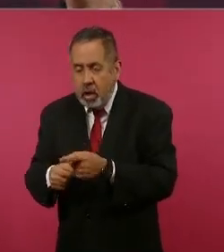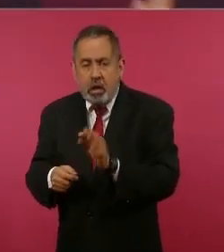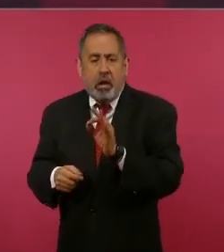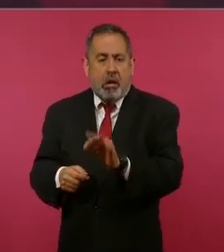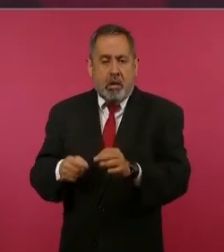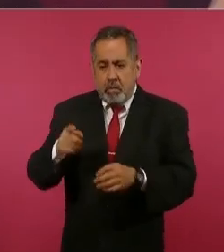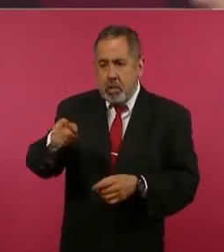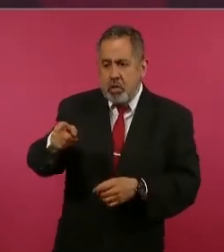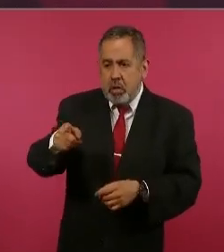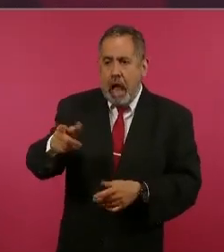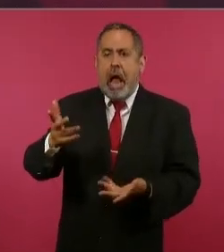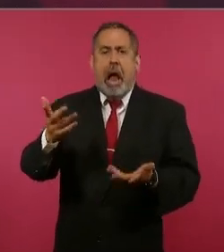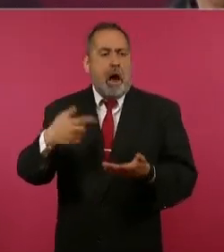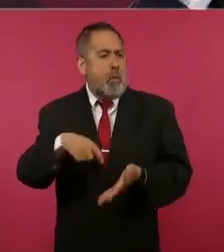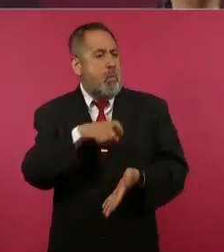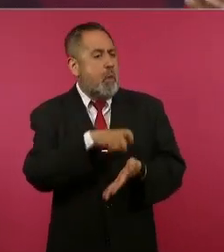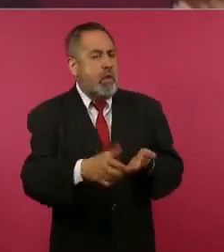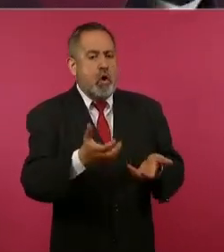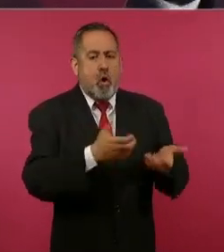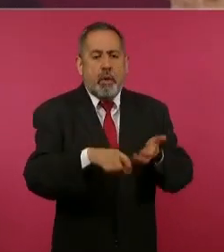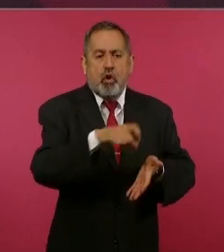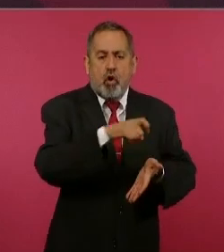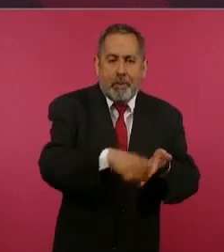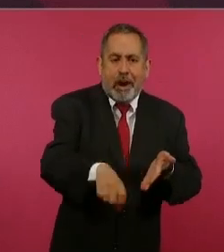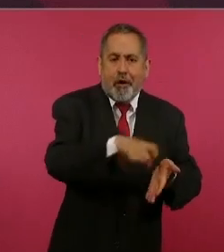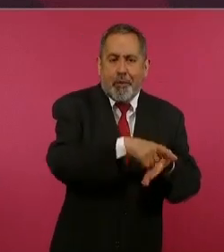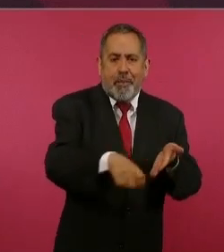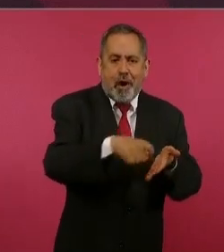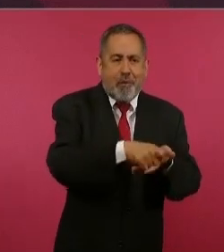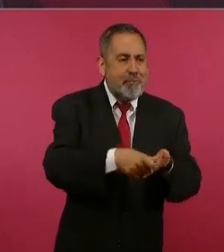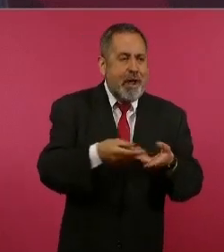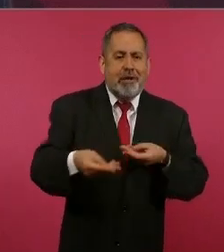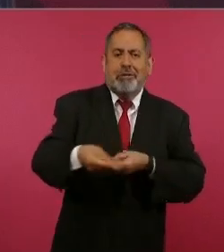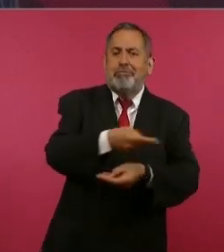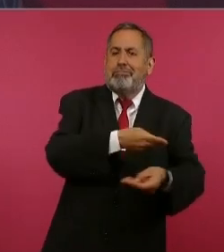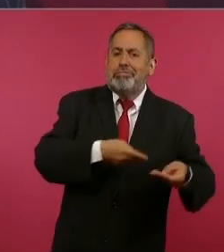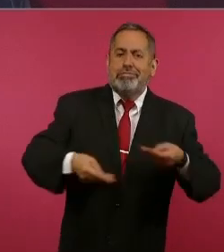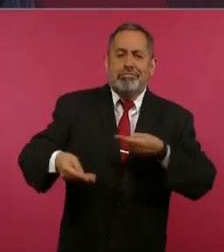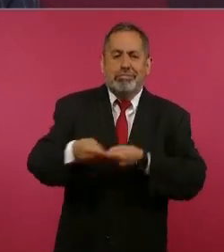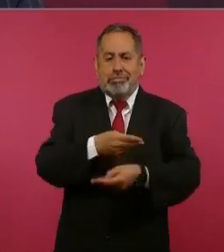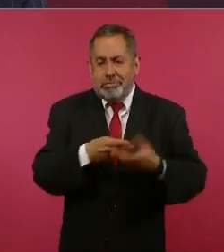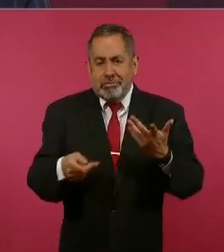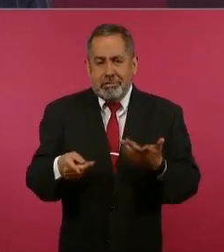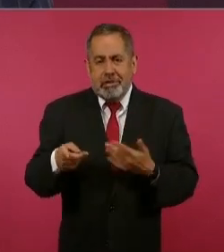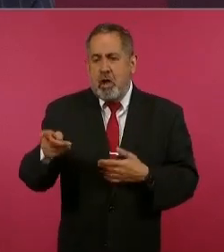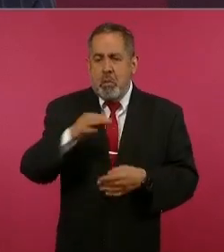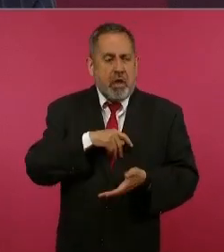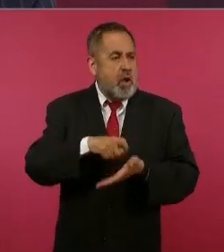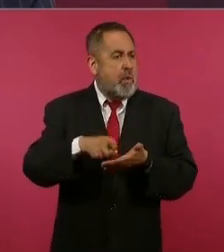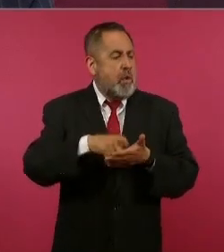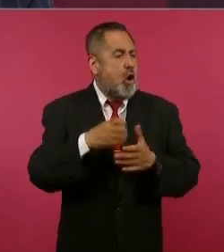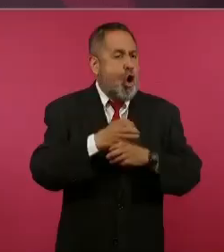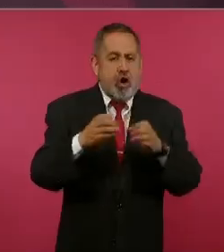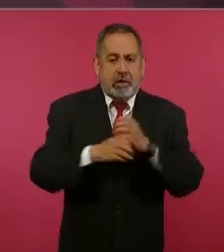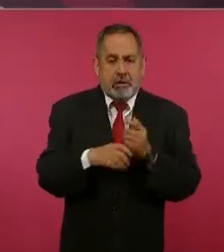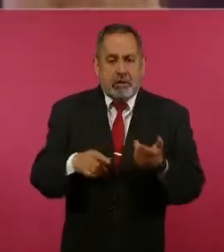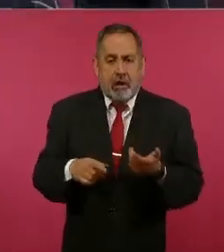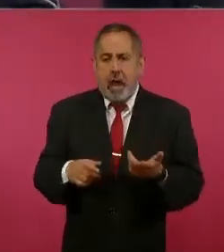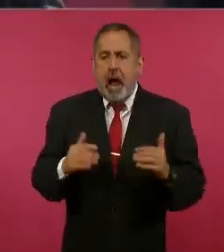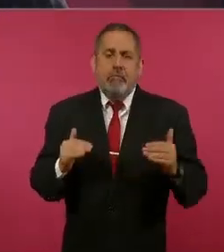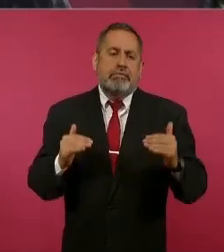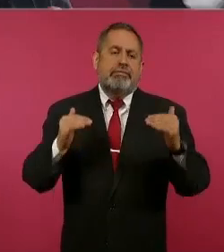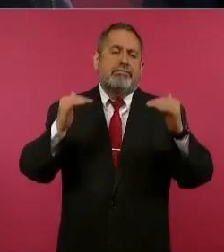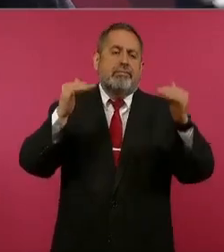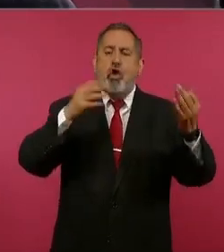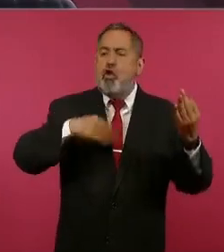para adquirir no solo lo básico, sino hasta otras mercancías, el país